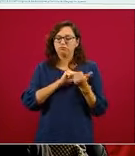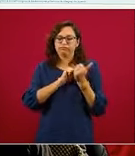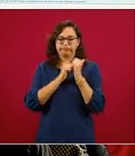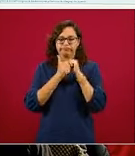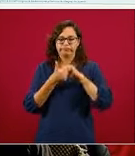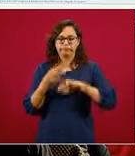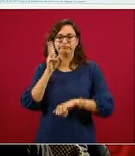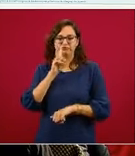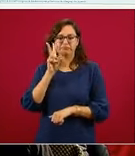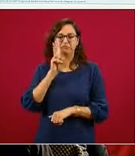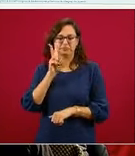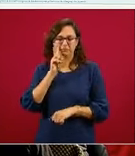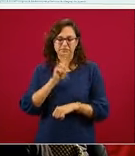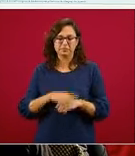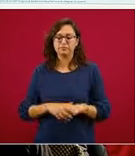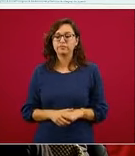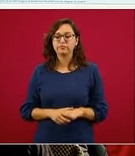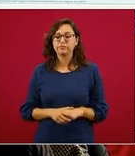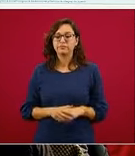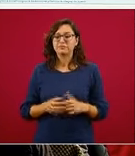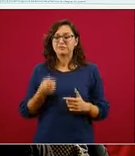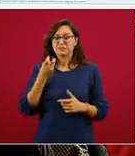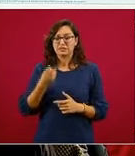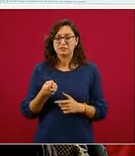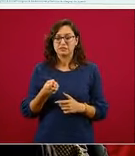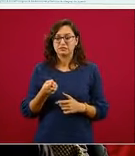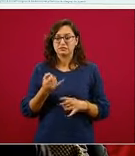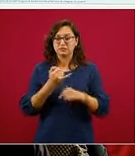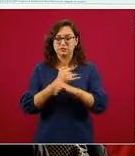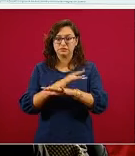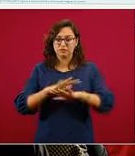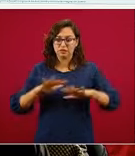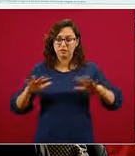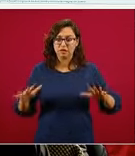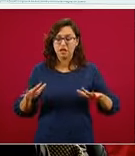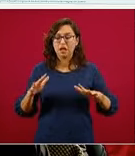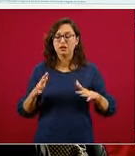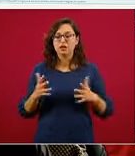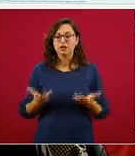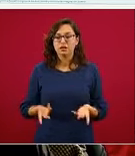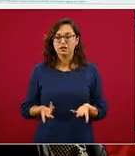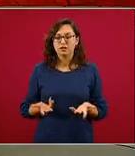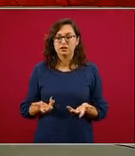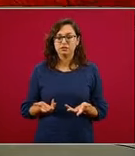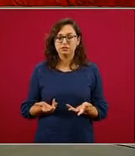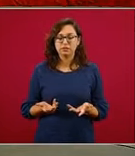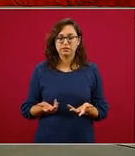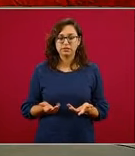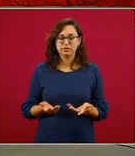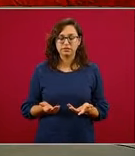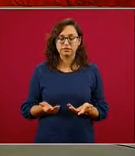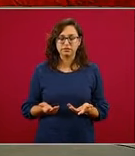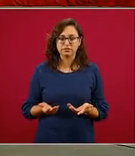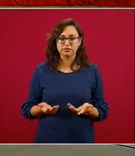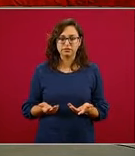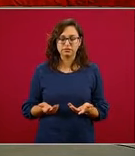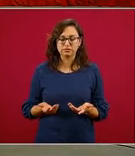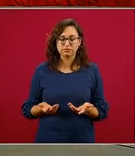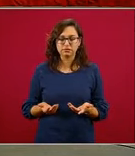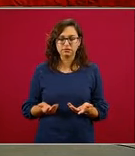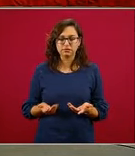estas sustancias. Bueno, todos estos datos, bueno, aquí está una gráfica sobre la distribución de casos por sexo, muchos más hombres